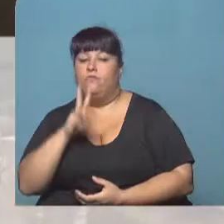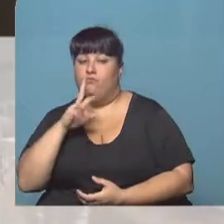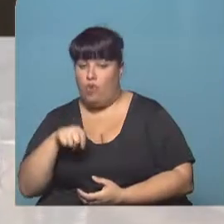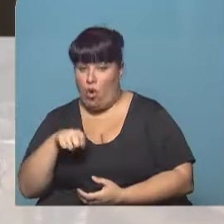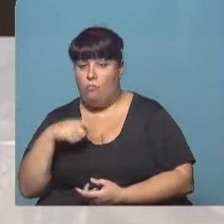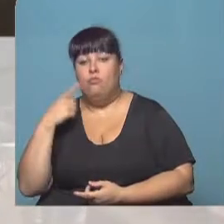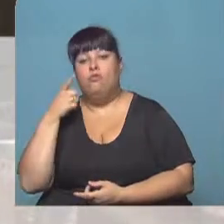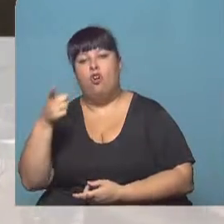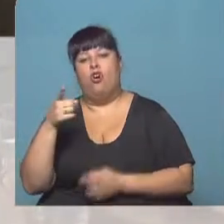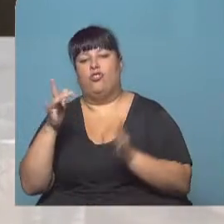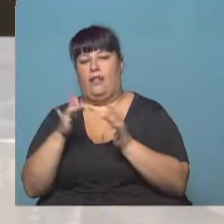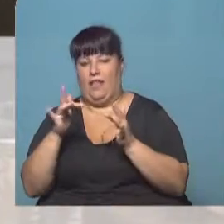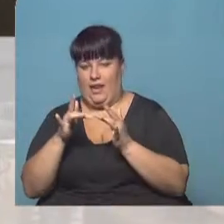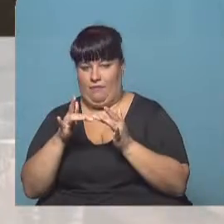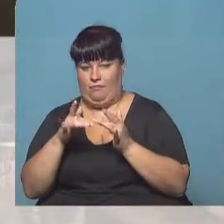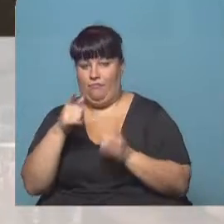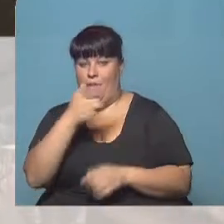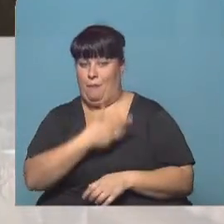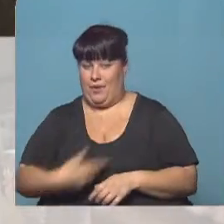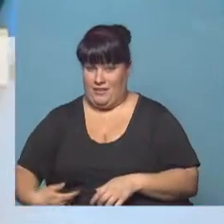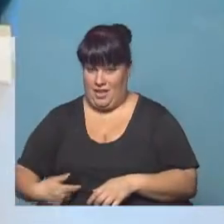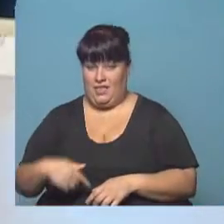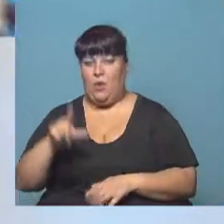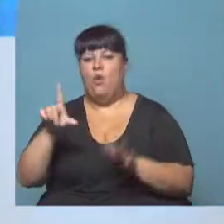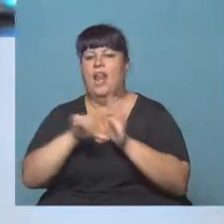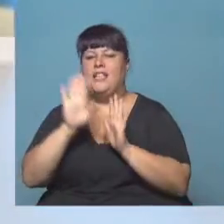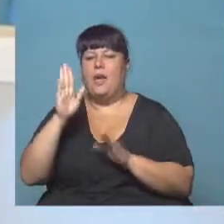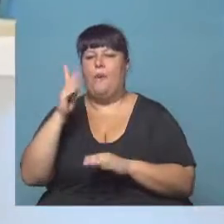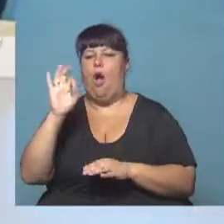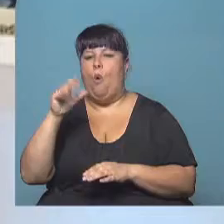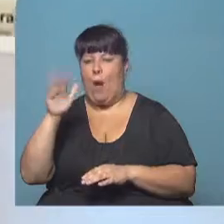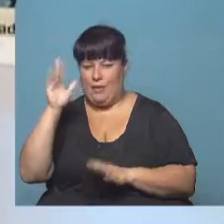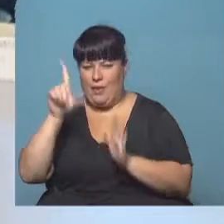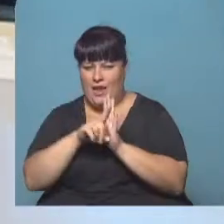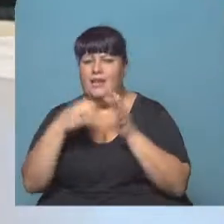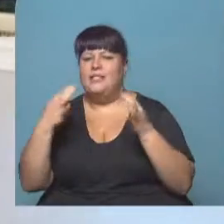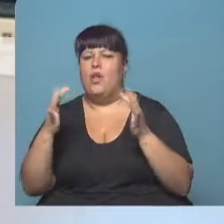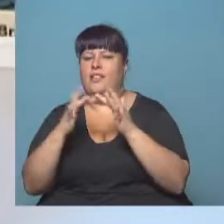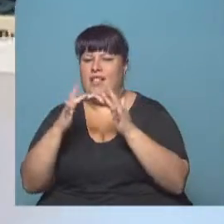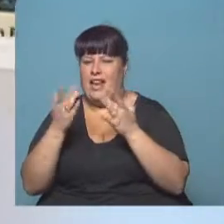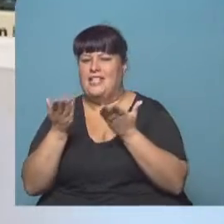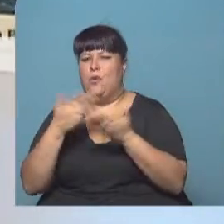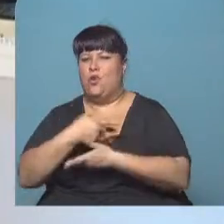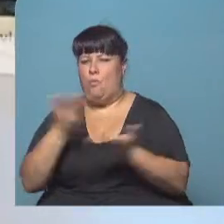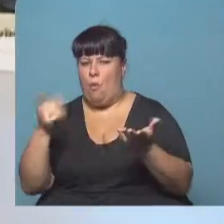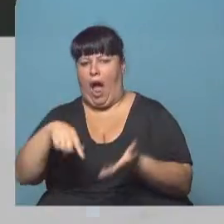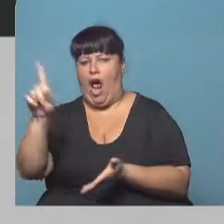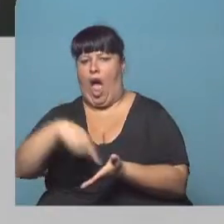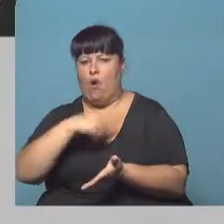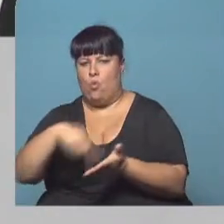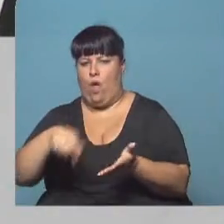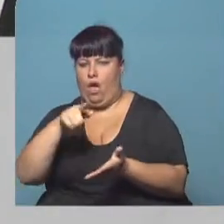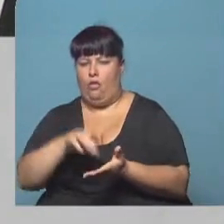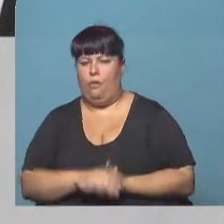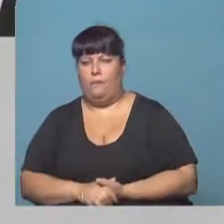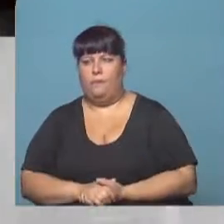Trump avanza contra Internet. El mandatario derogó una ley de Barack Obama que garantizaba a la web como servicio